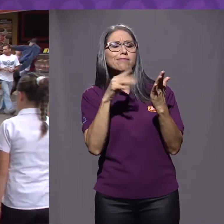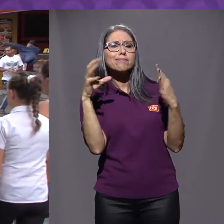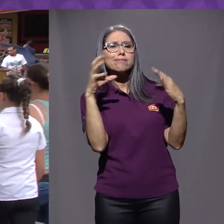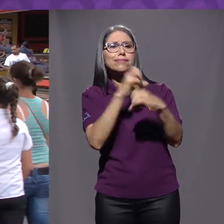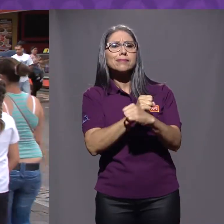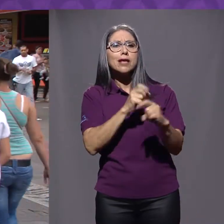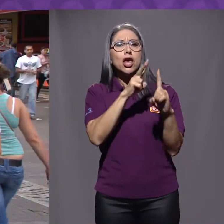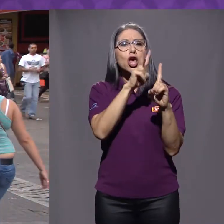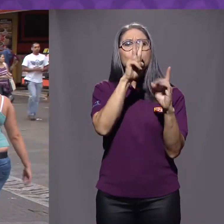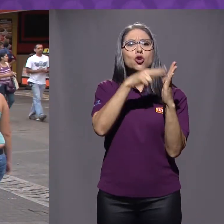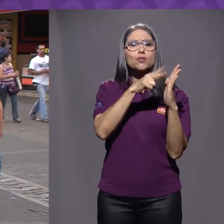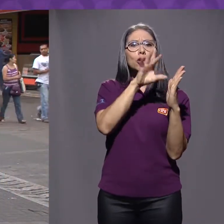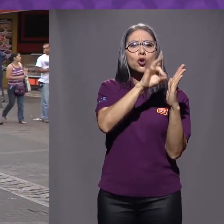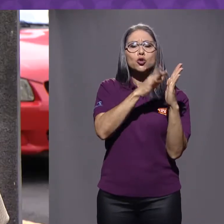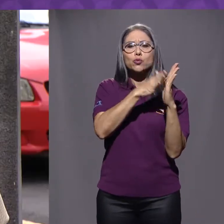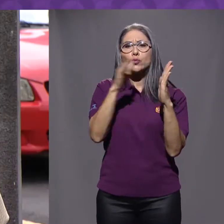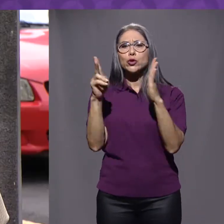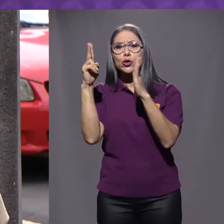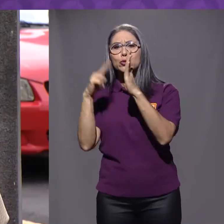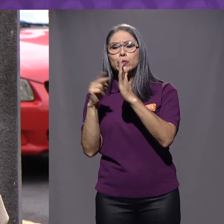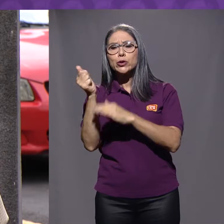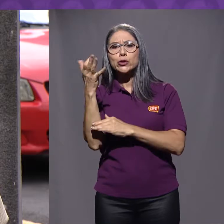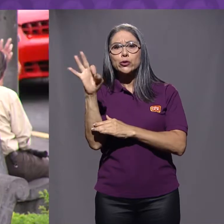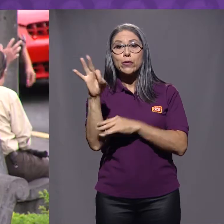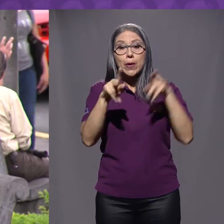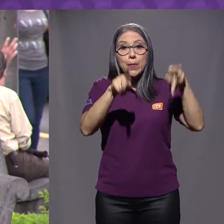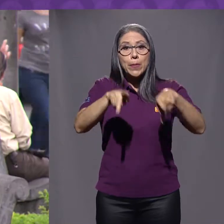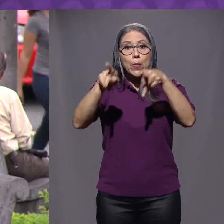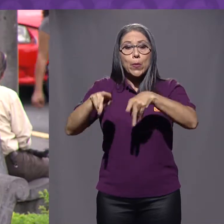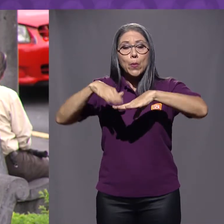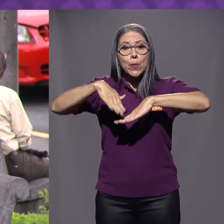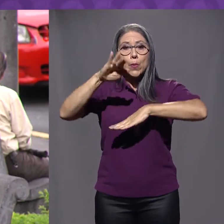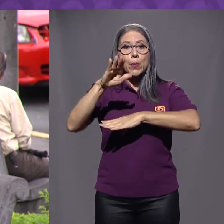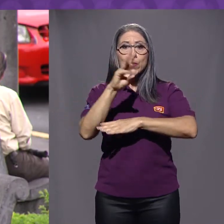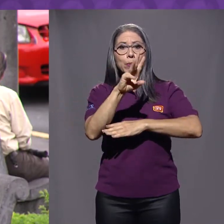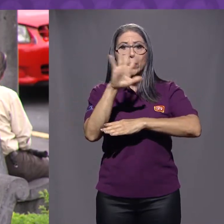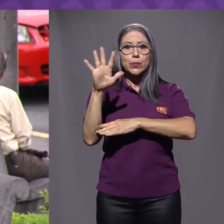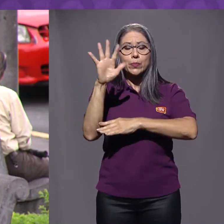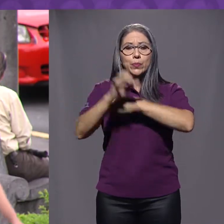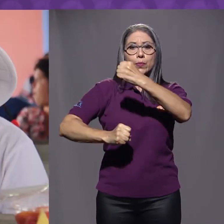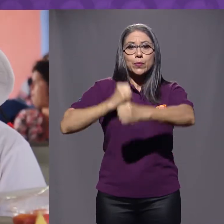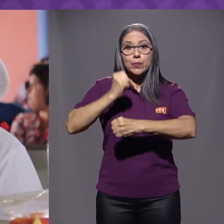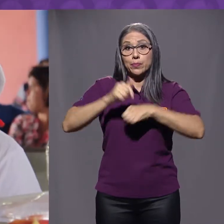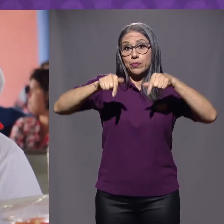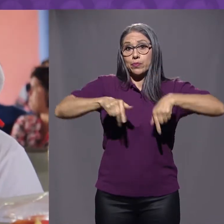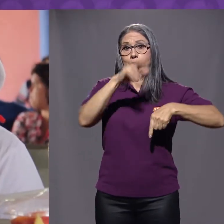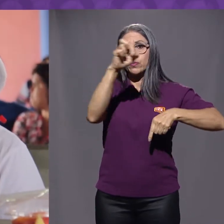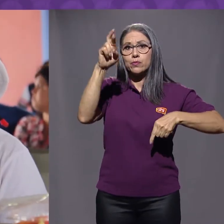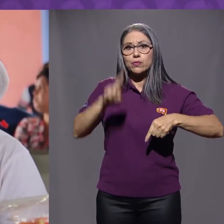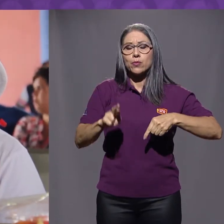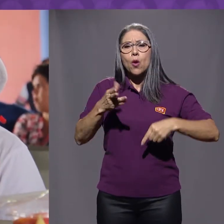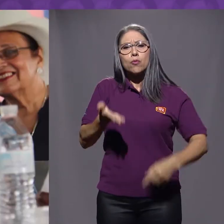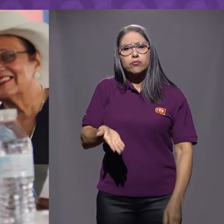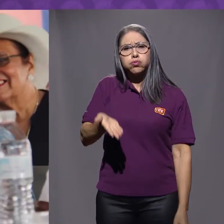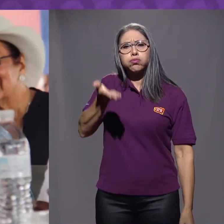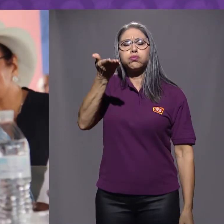el 2008 y el 2019, la población mayor de 65 años en el país aumentó